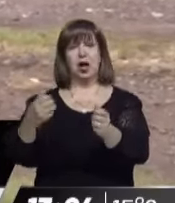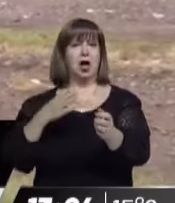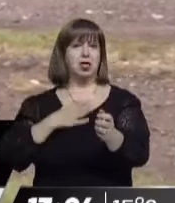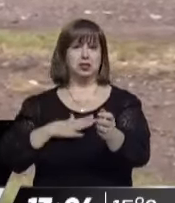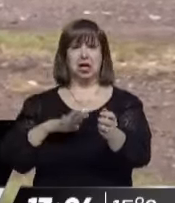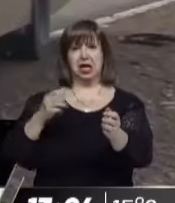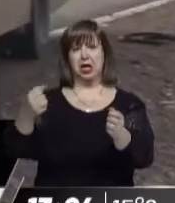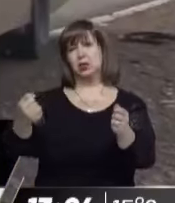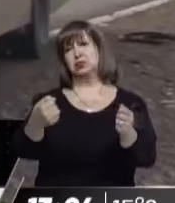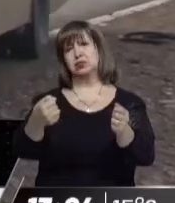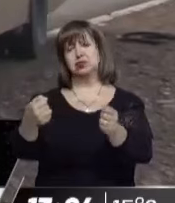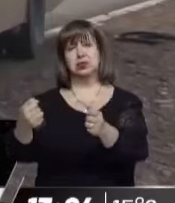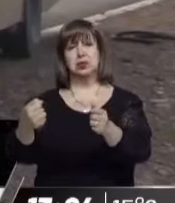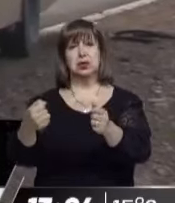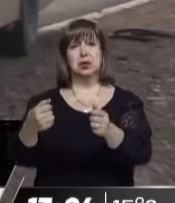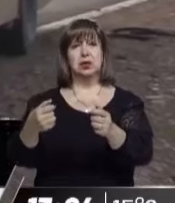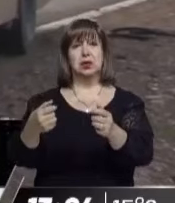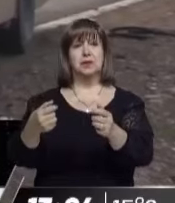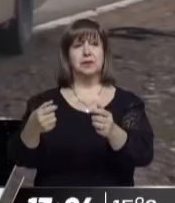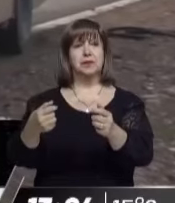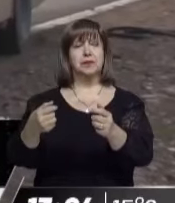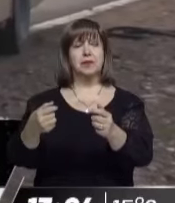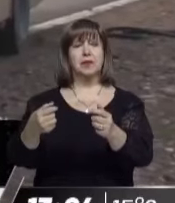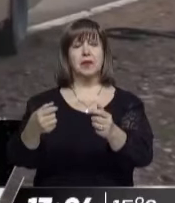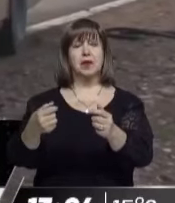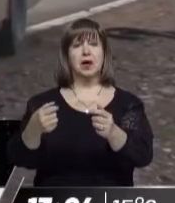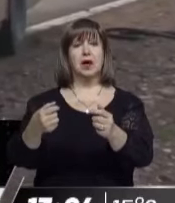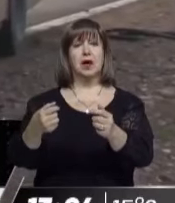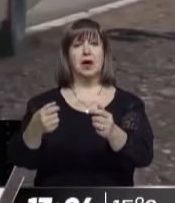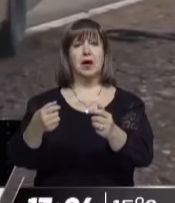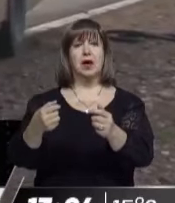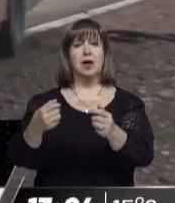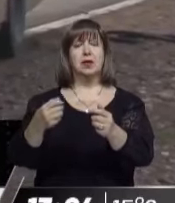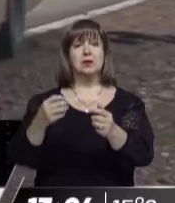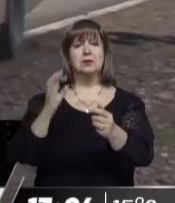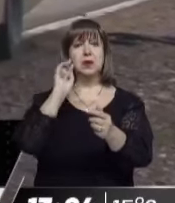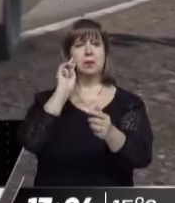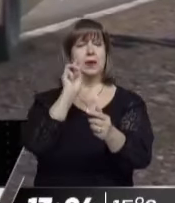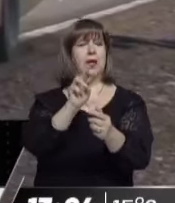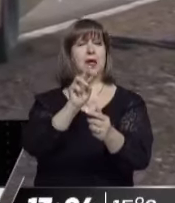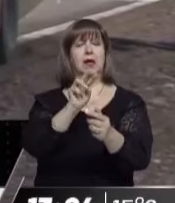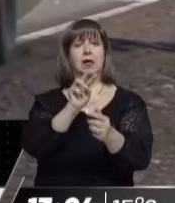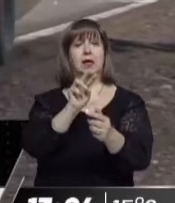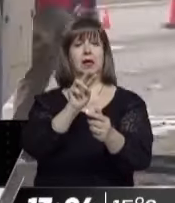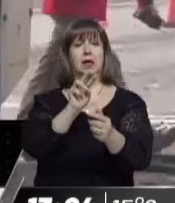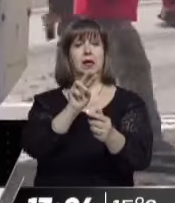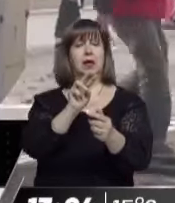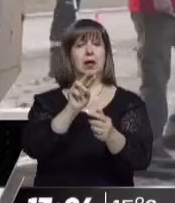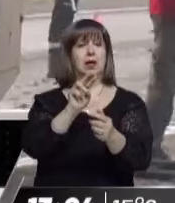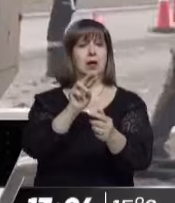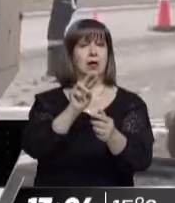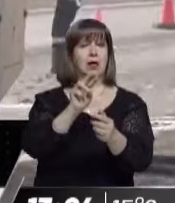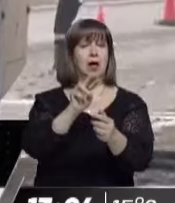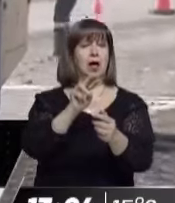ya a mi frente a 300 metros, me di cuenta que había también